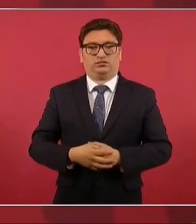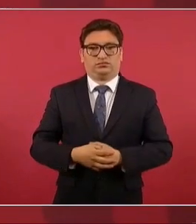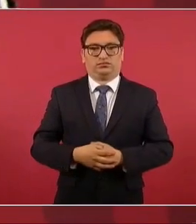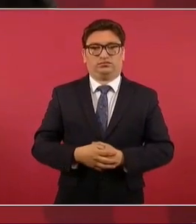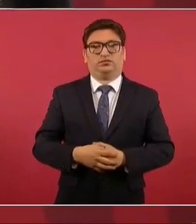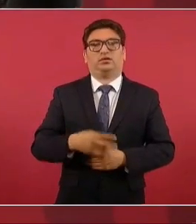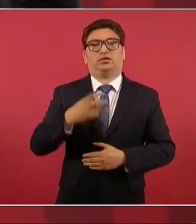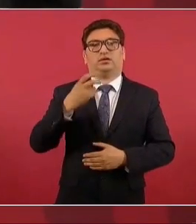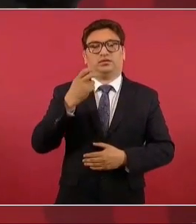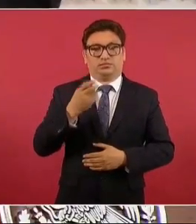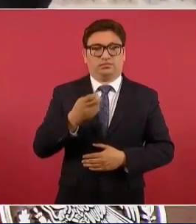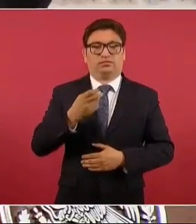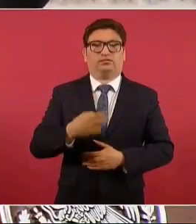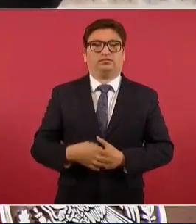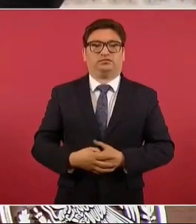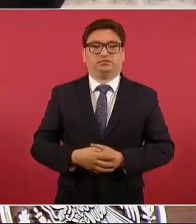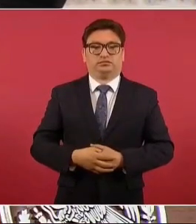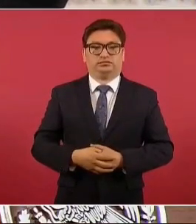Entonces, para poder